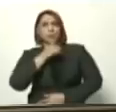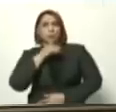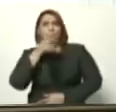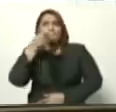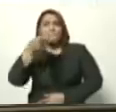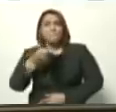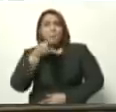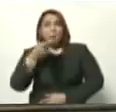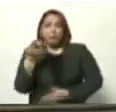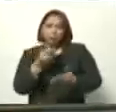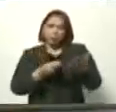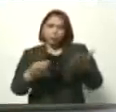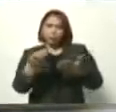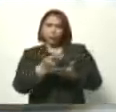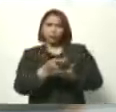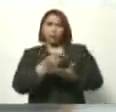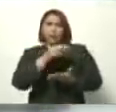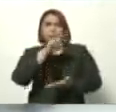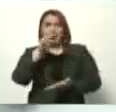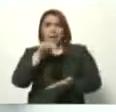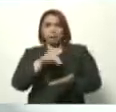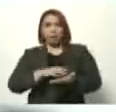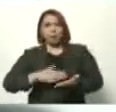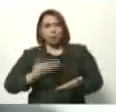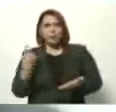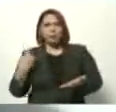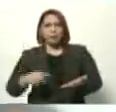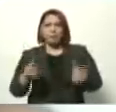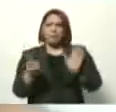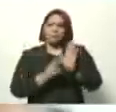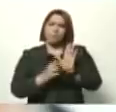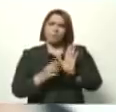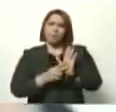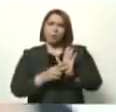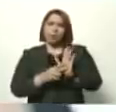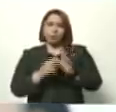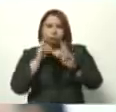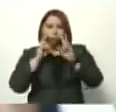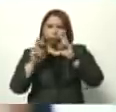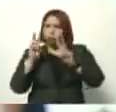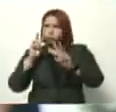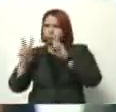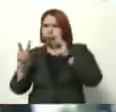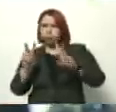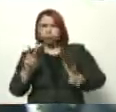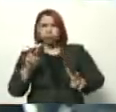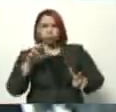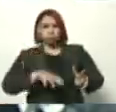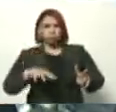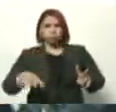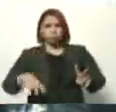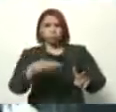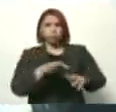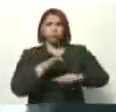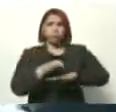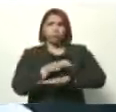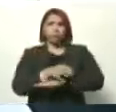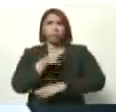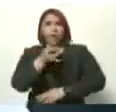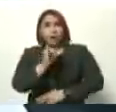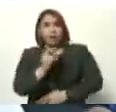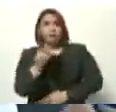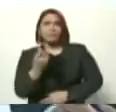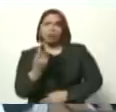política que se diseña a nivel nacional pueda tener verdadero impacto en los municipios, en las regiones. Ahí hay una deficiencia. En